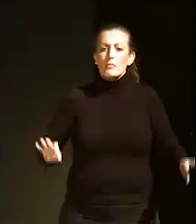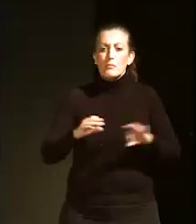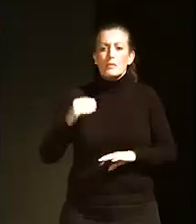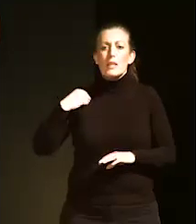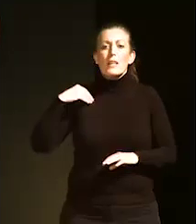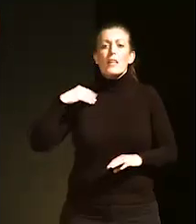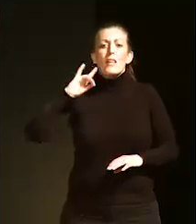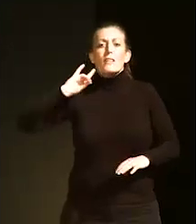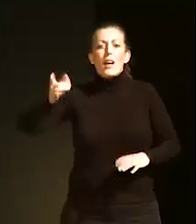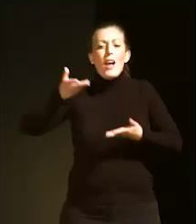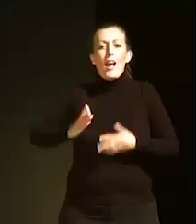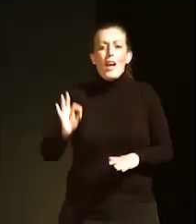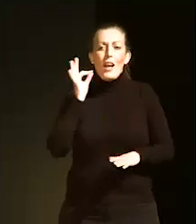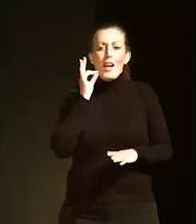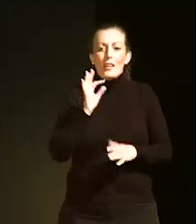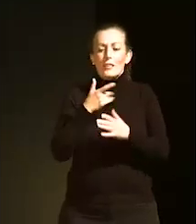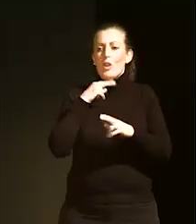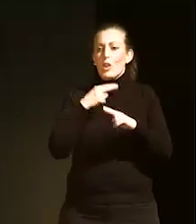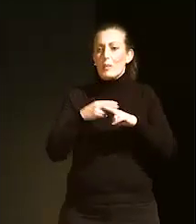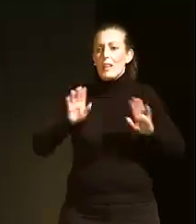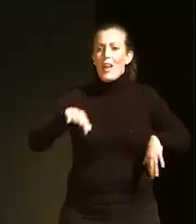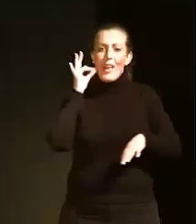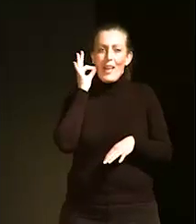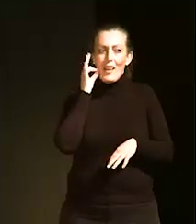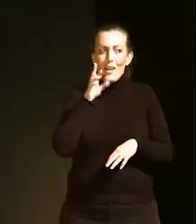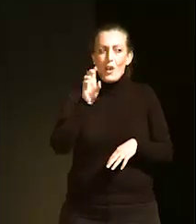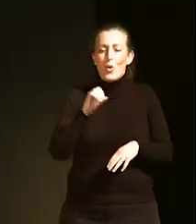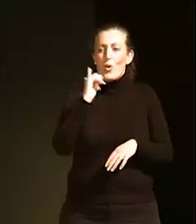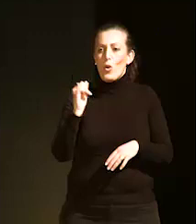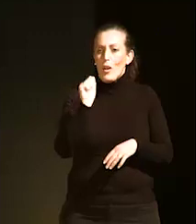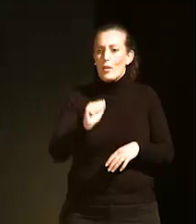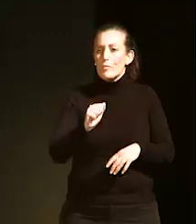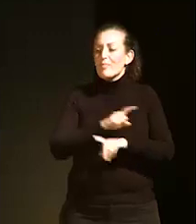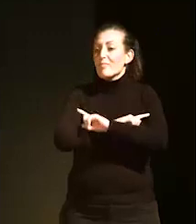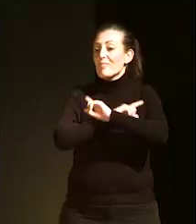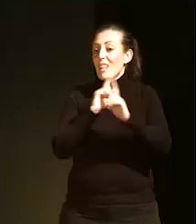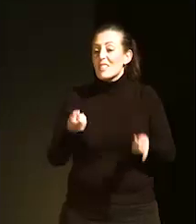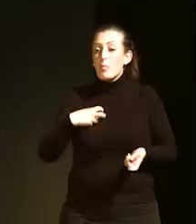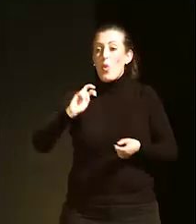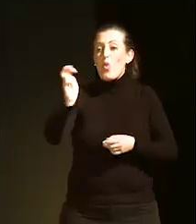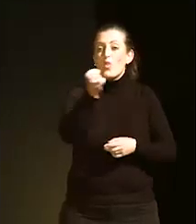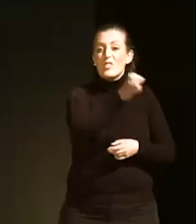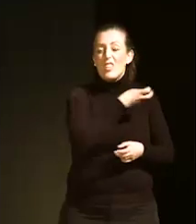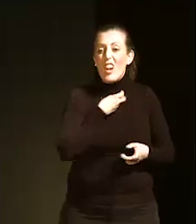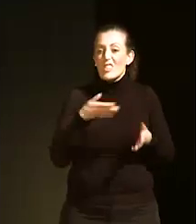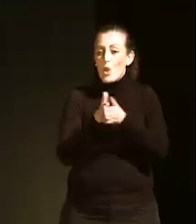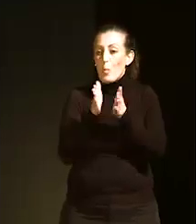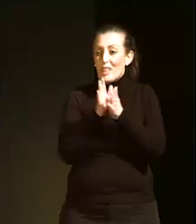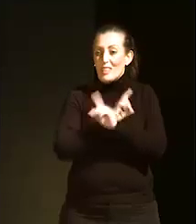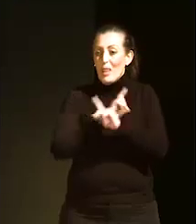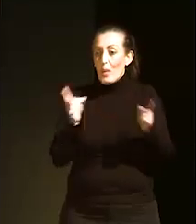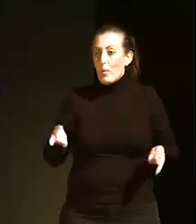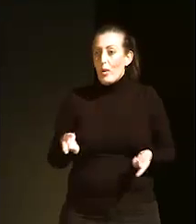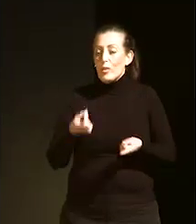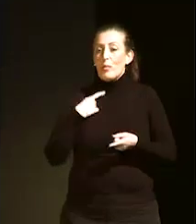llamó a su hija angélica rojo y entonces como tampoco había otras compañeras del grupo que pudieran porque ya